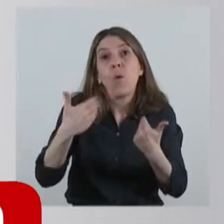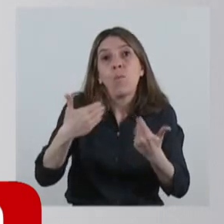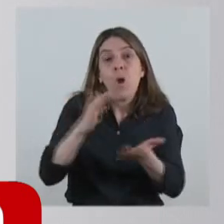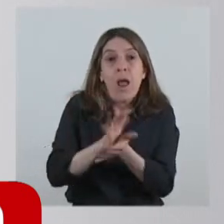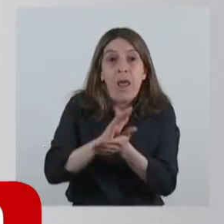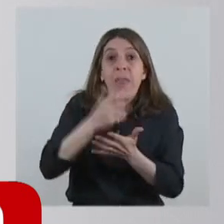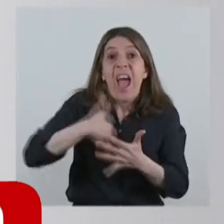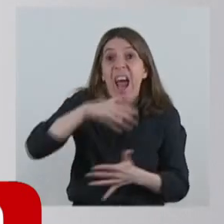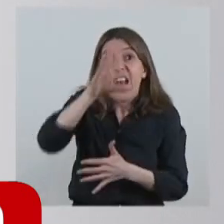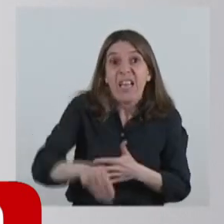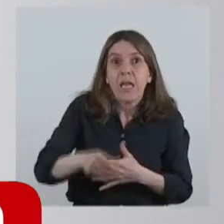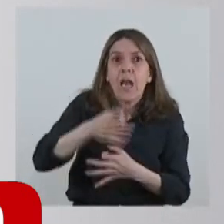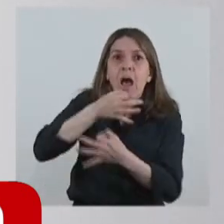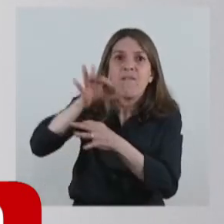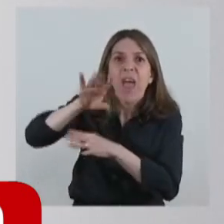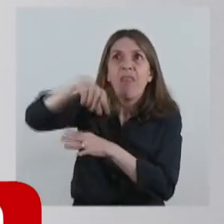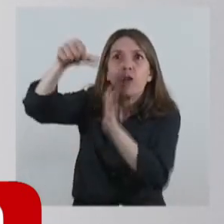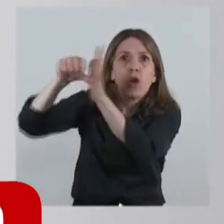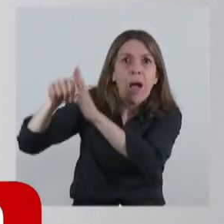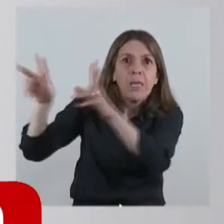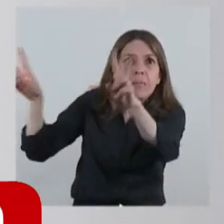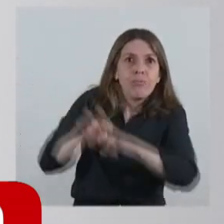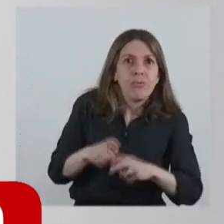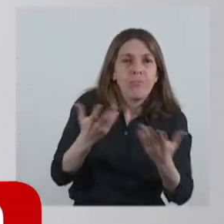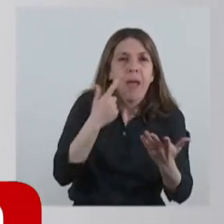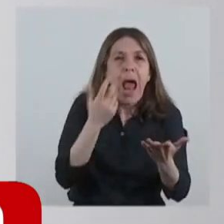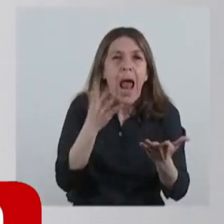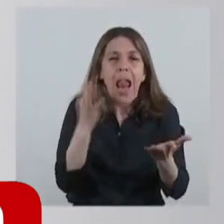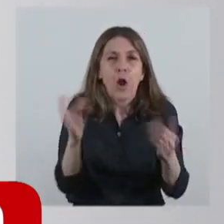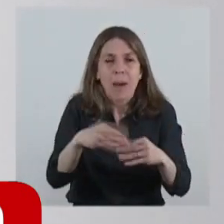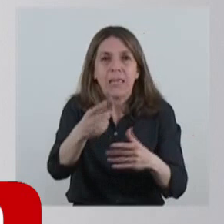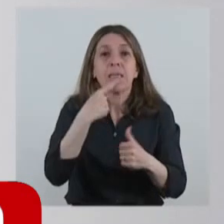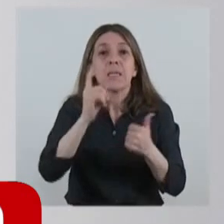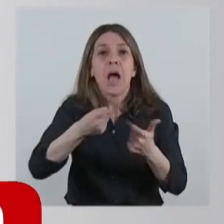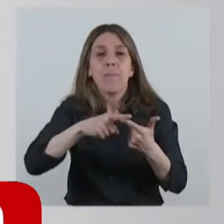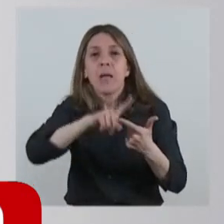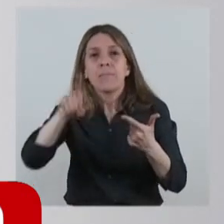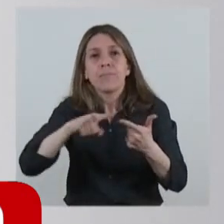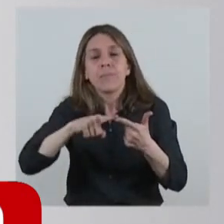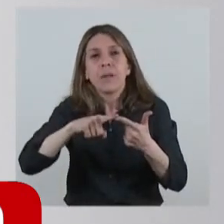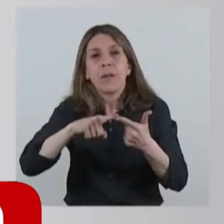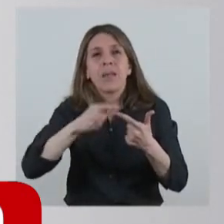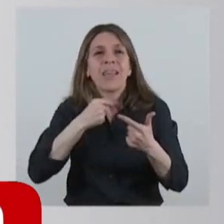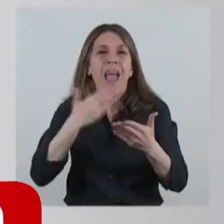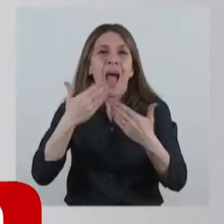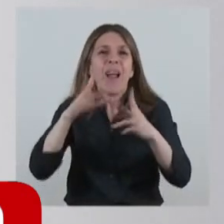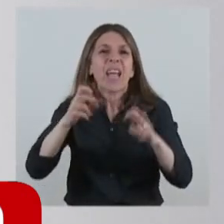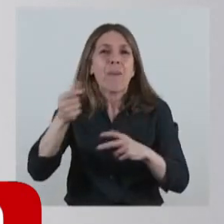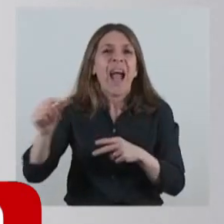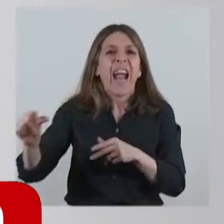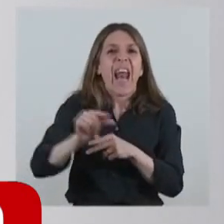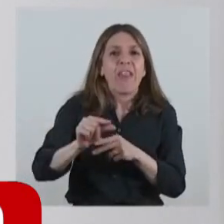Argentina hacia el extranjero. Y luego, quería hacer referencia al tema de